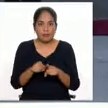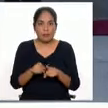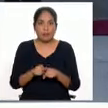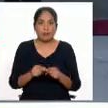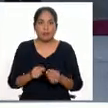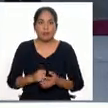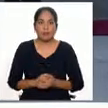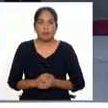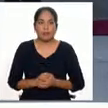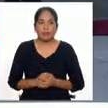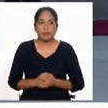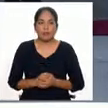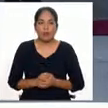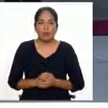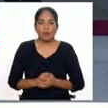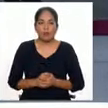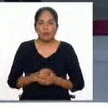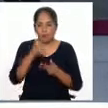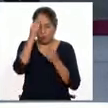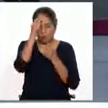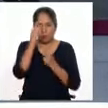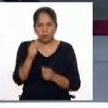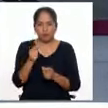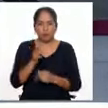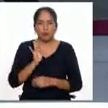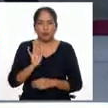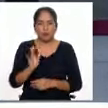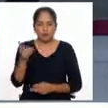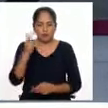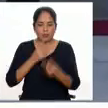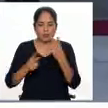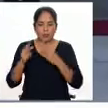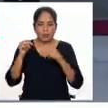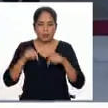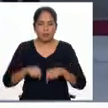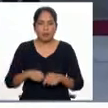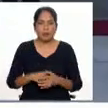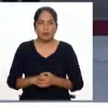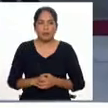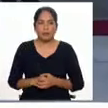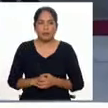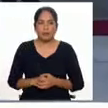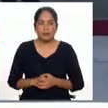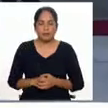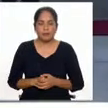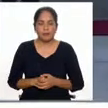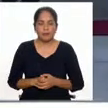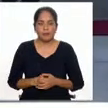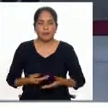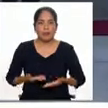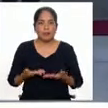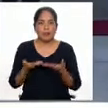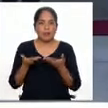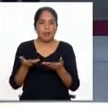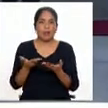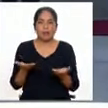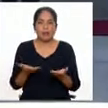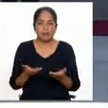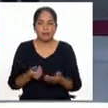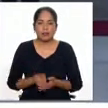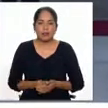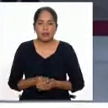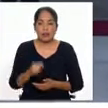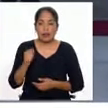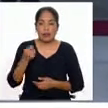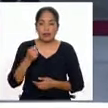máxima distinción de nuestra ciudad a usted, señora presidenta, ¿no? Que es la llave de